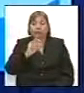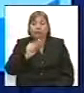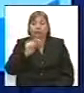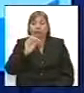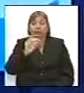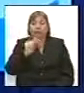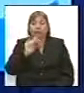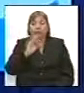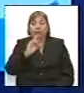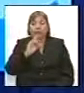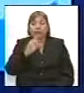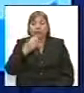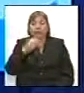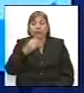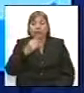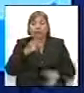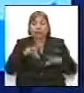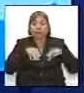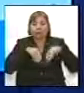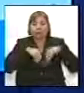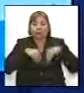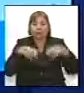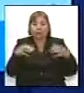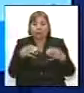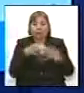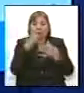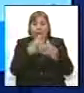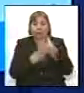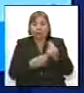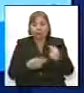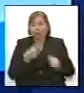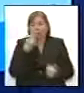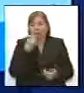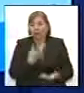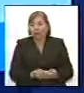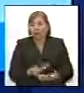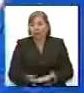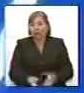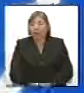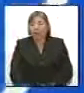Acuña. Ambos pedidos se aprobaron por unanimidad. Veamos.